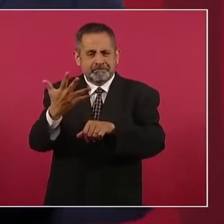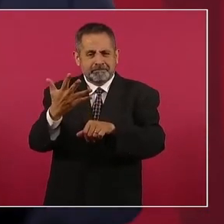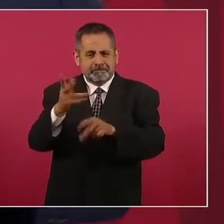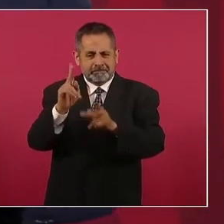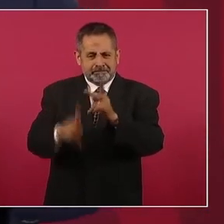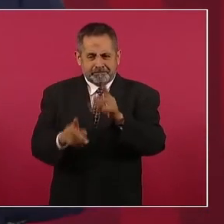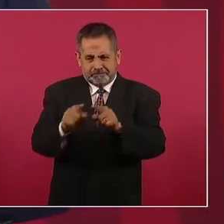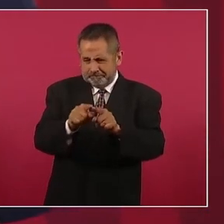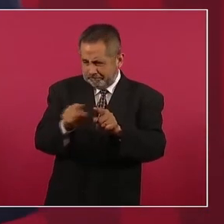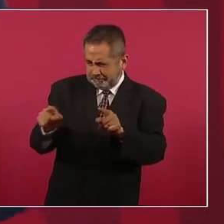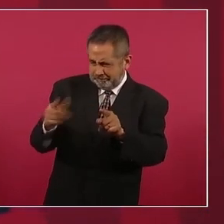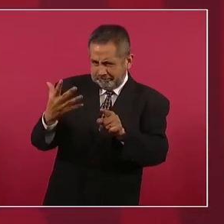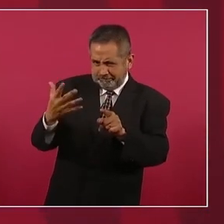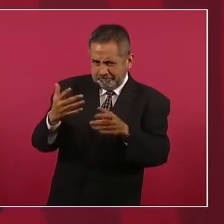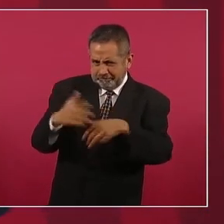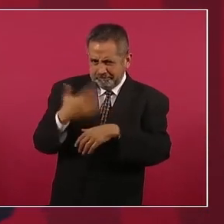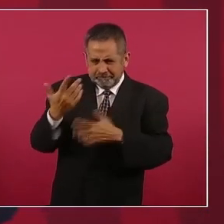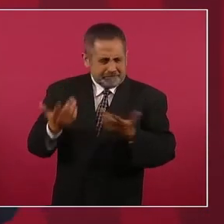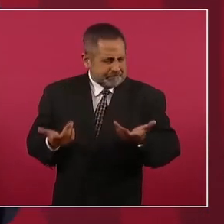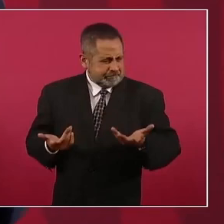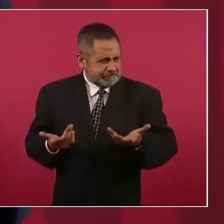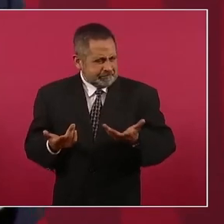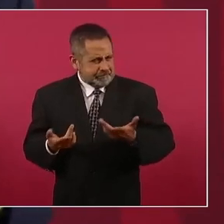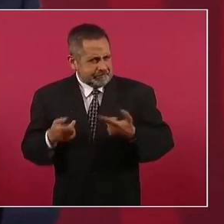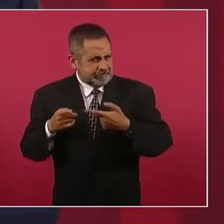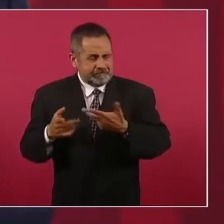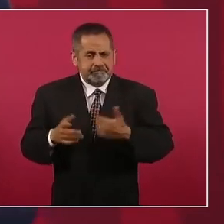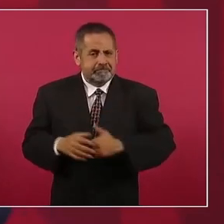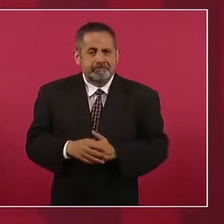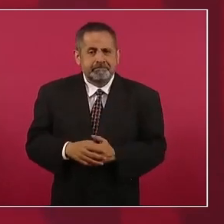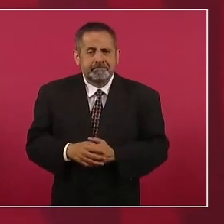Si somos